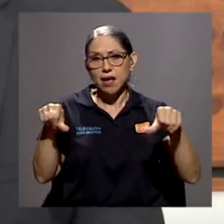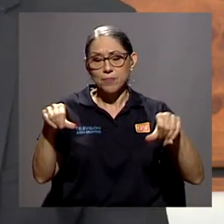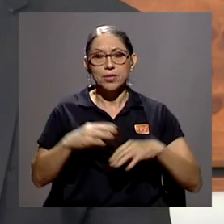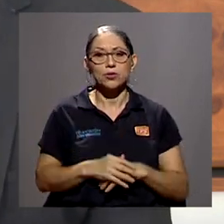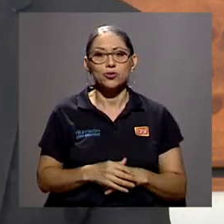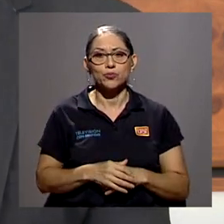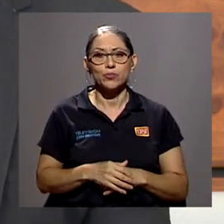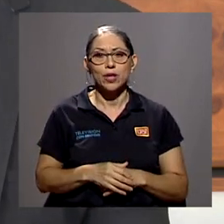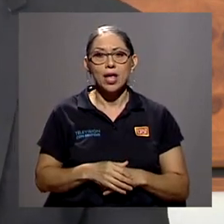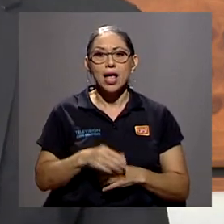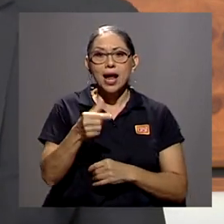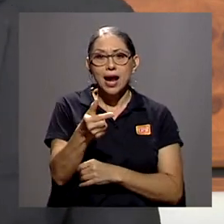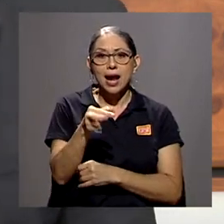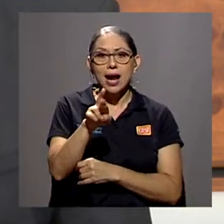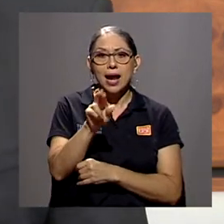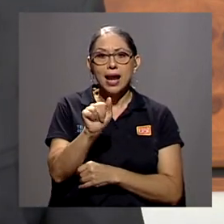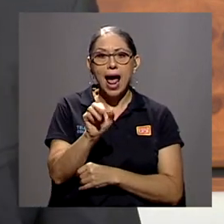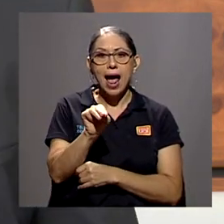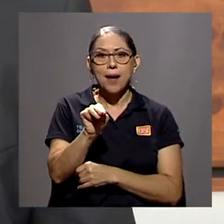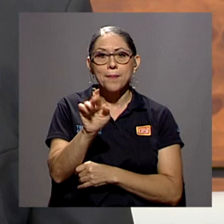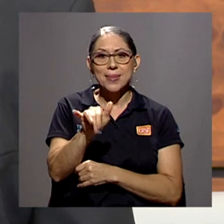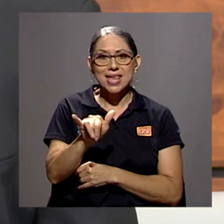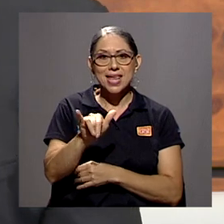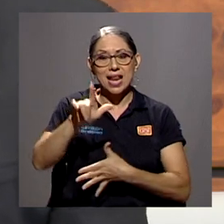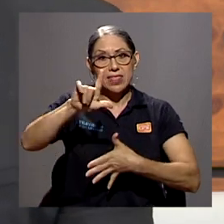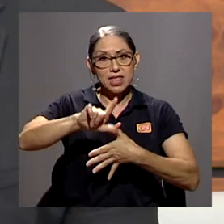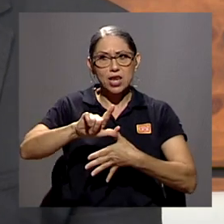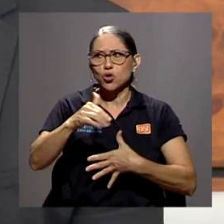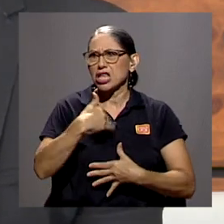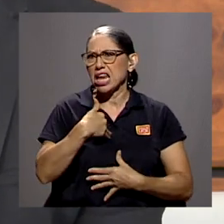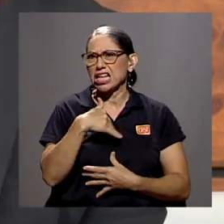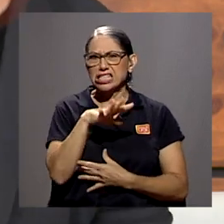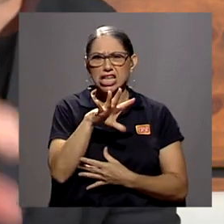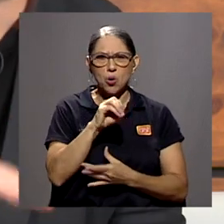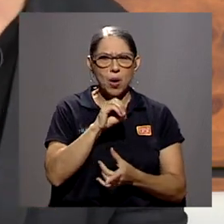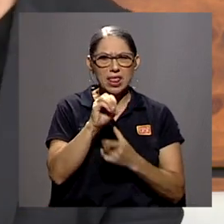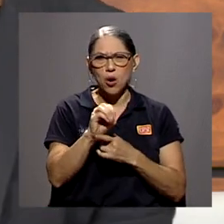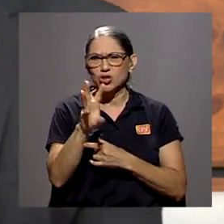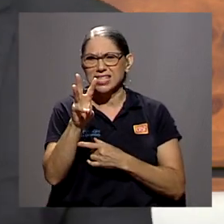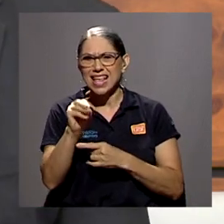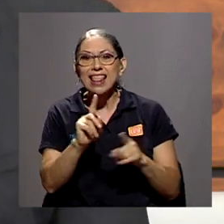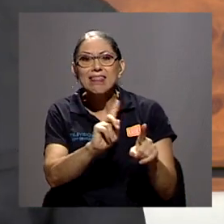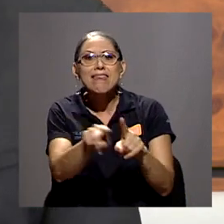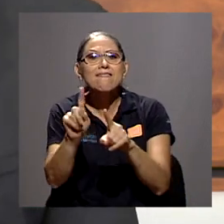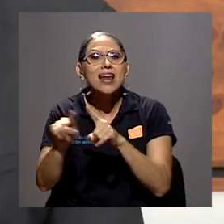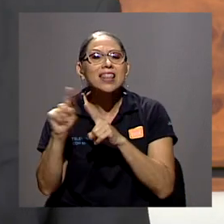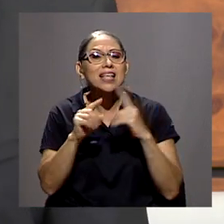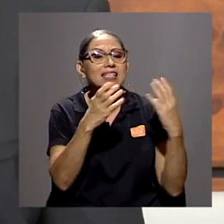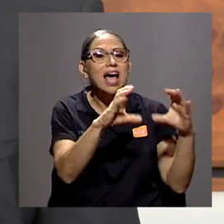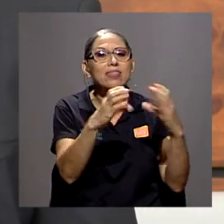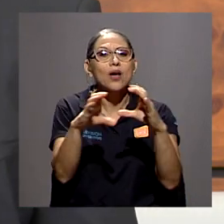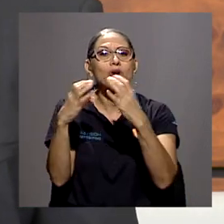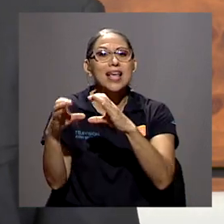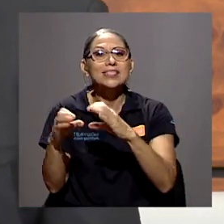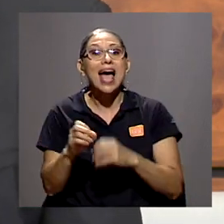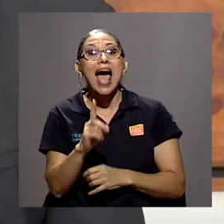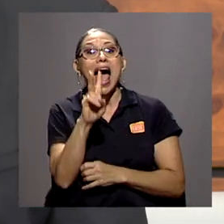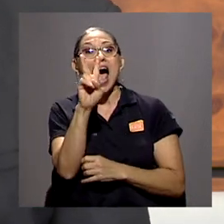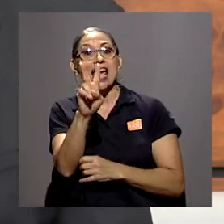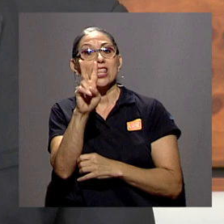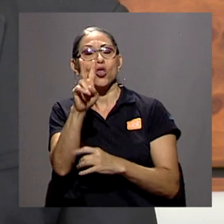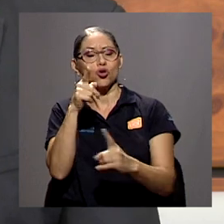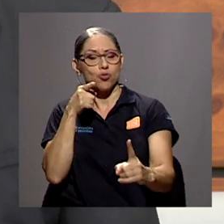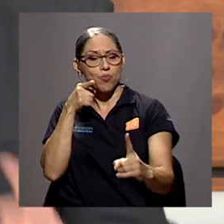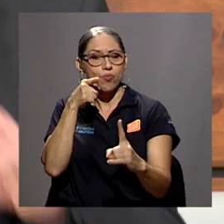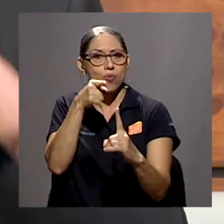los grammy latinos tienen 50-60 que diferentes categorías y entre esas categorías están dos destinadas a la música clásica